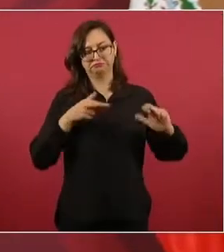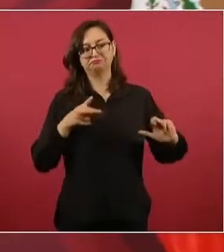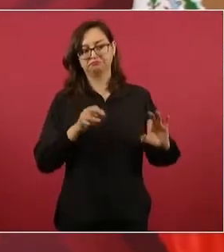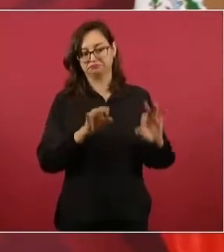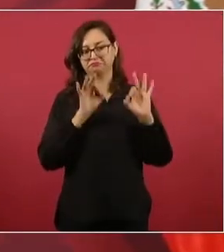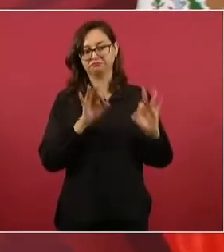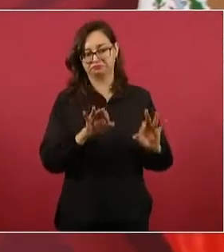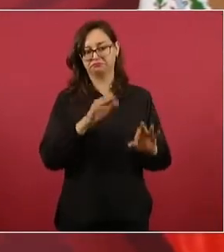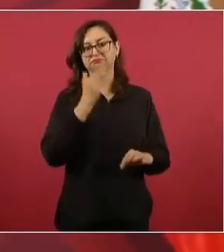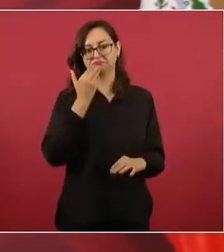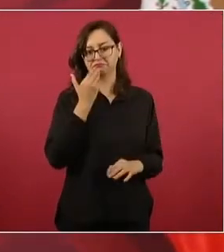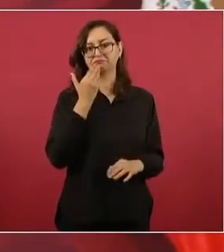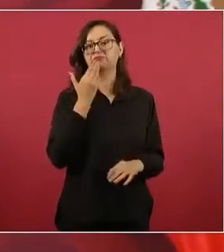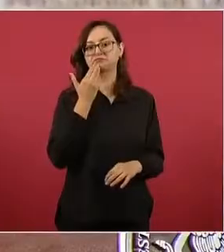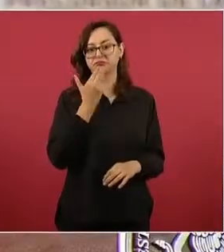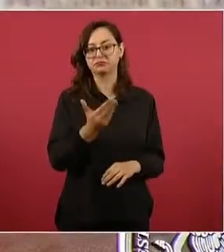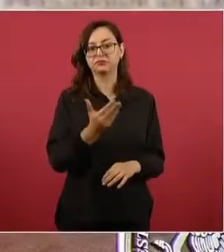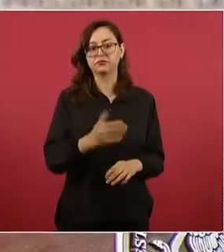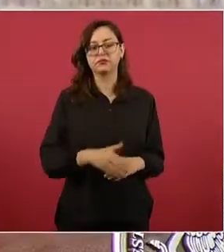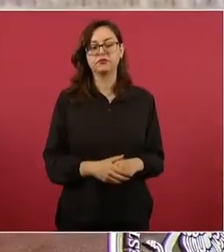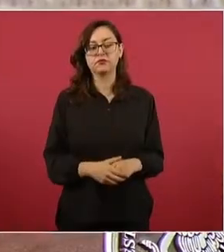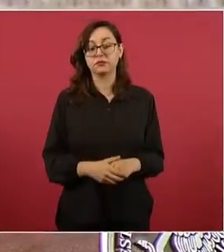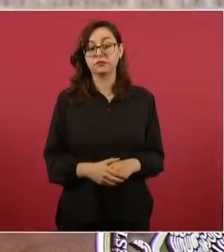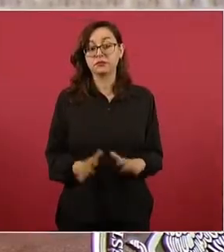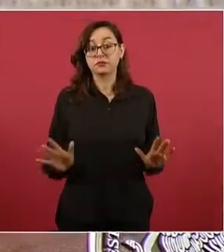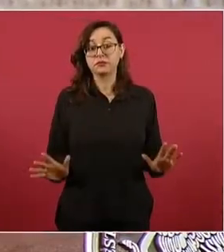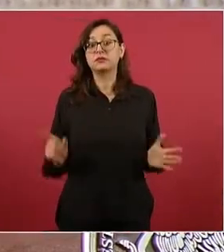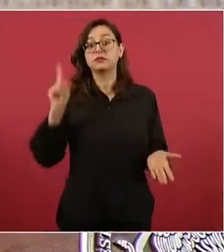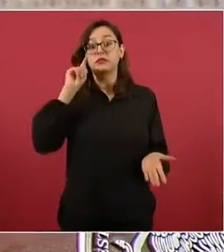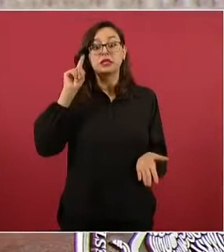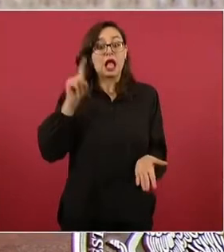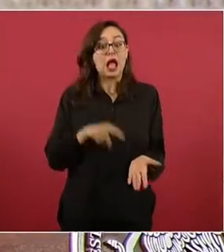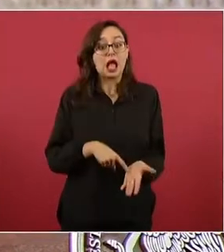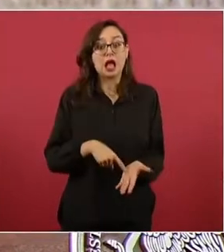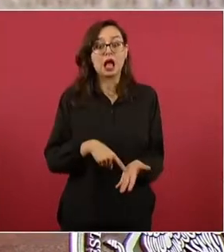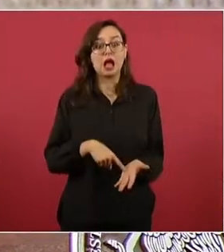Hoy creo que el New York Times,